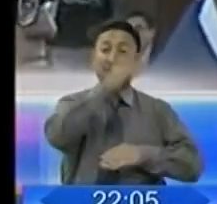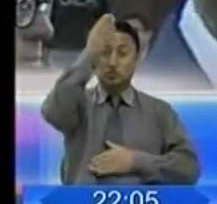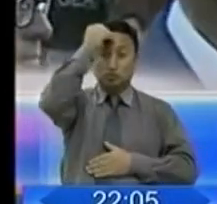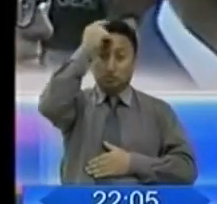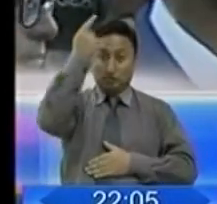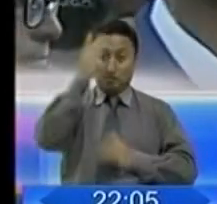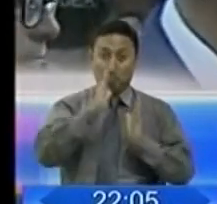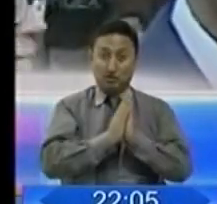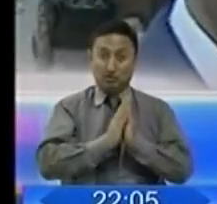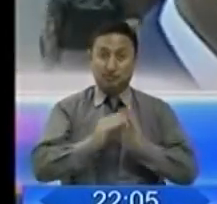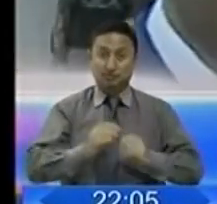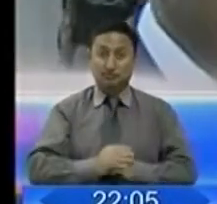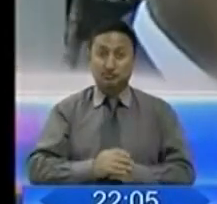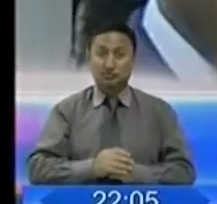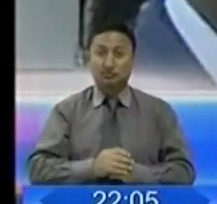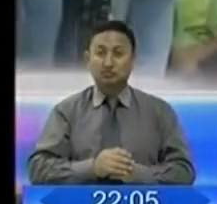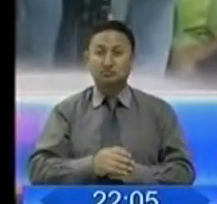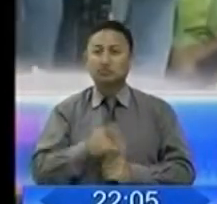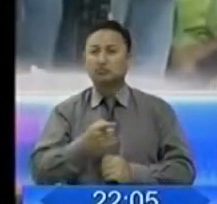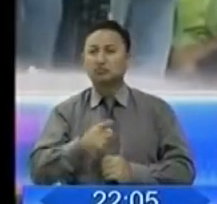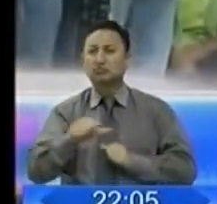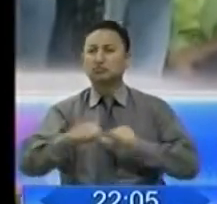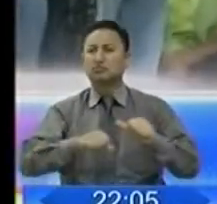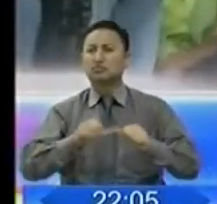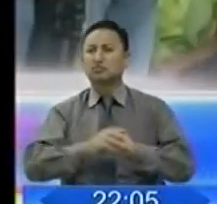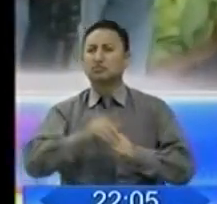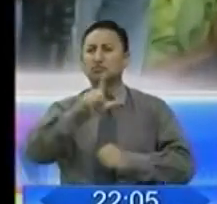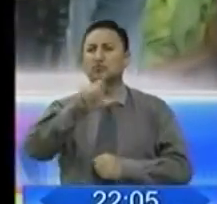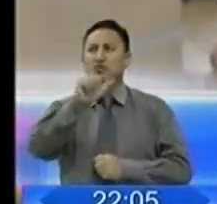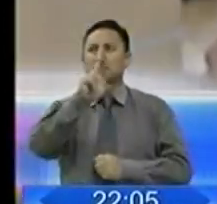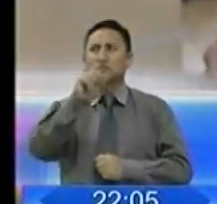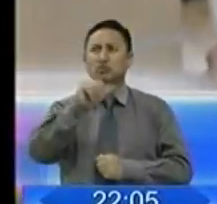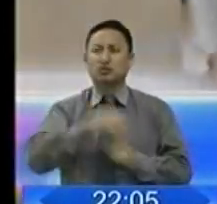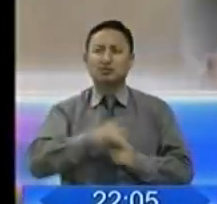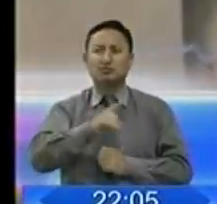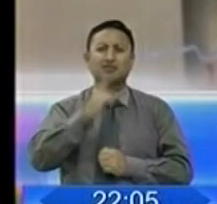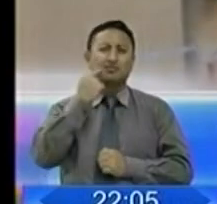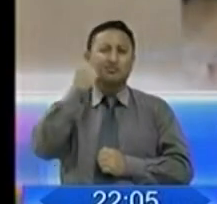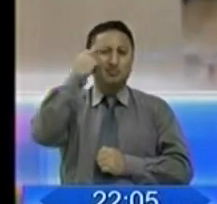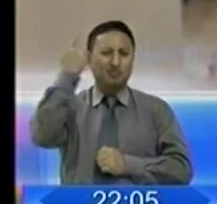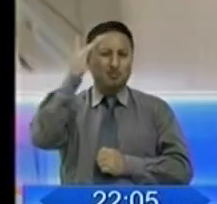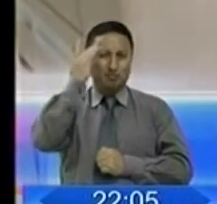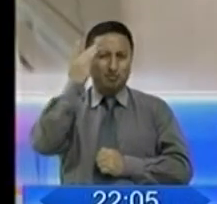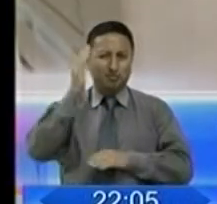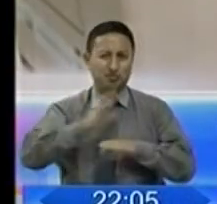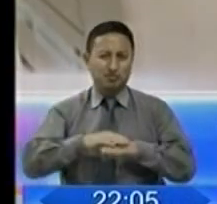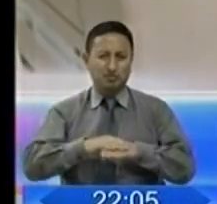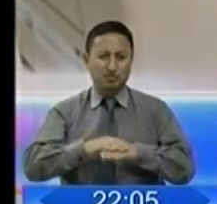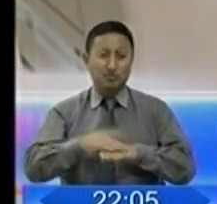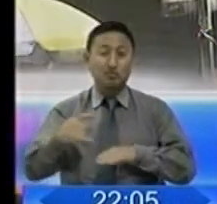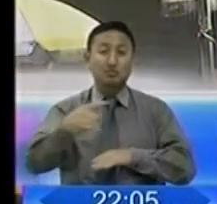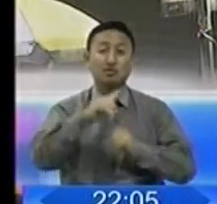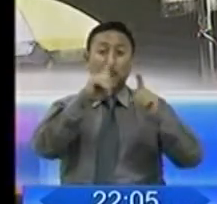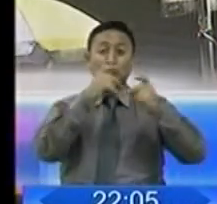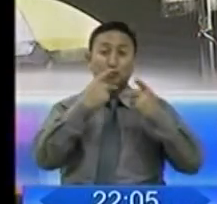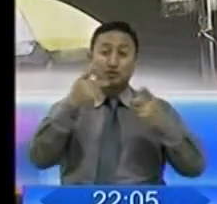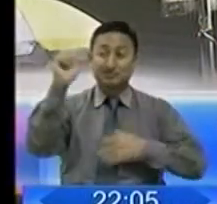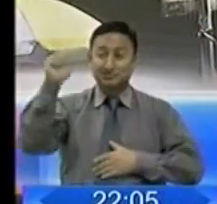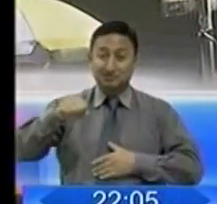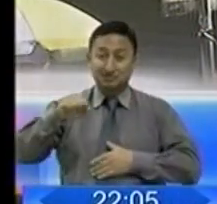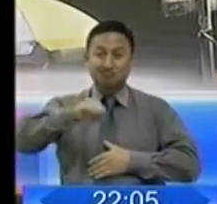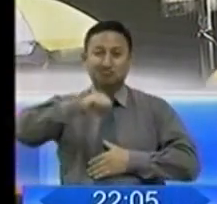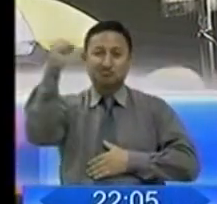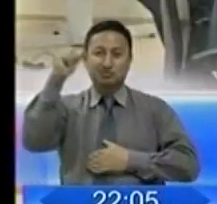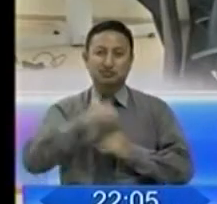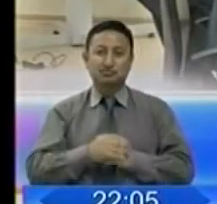través de su asesora Olga Muentes. La preocupación de Correa sería porque él sí ganó en la consulta popular y el Consejo de